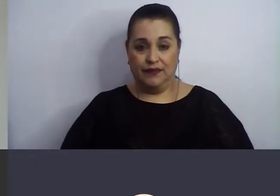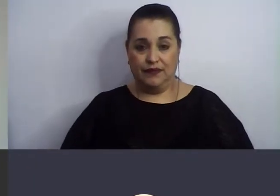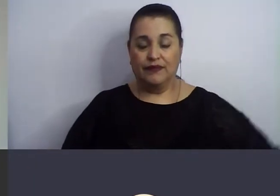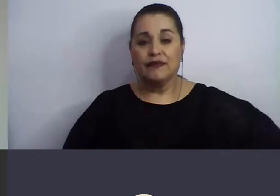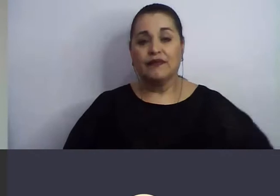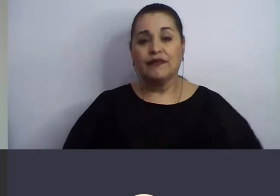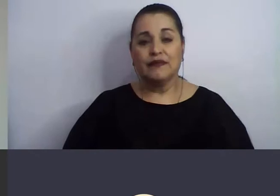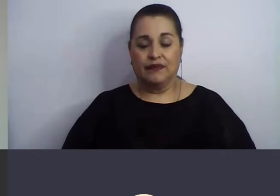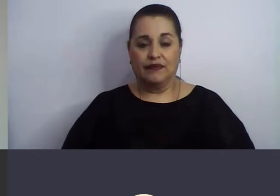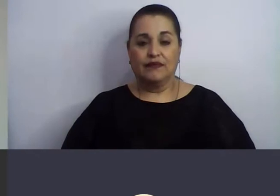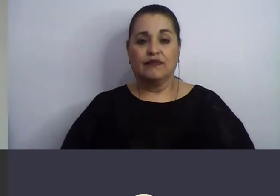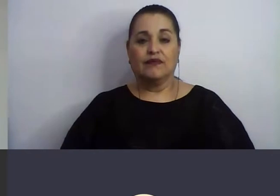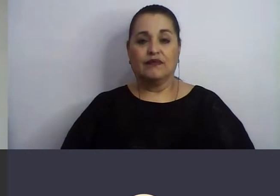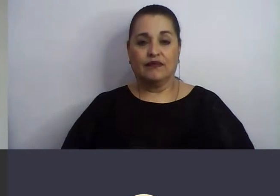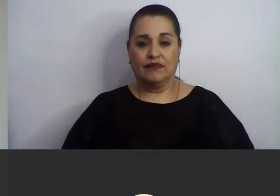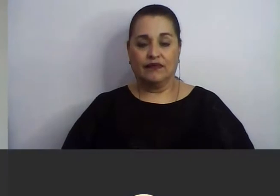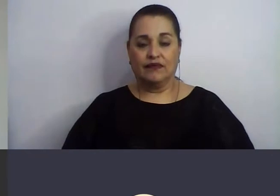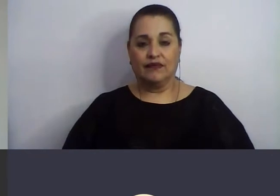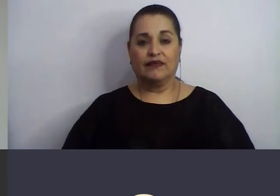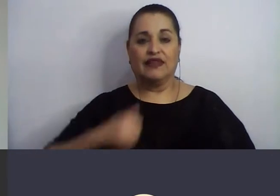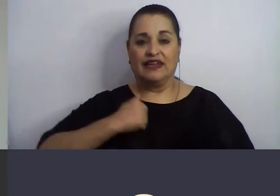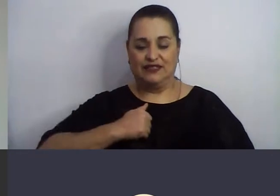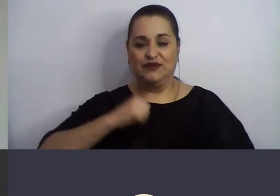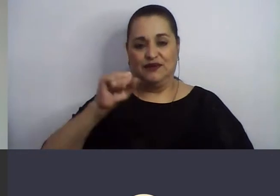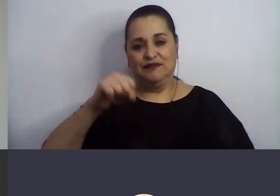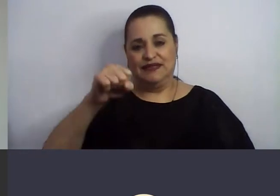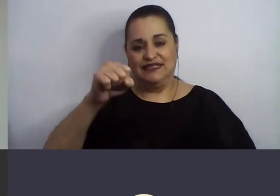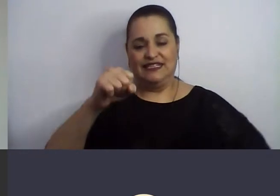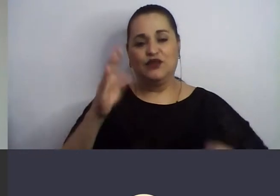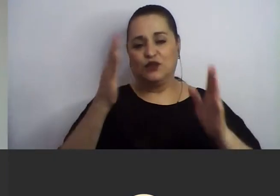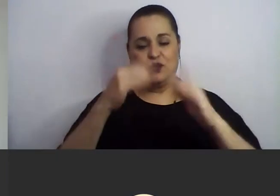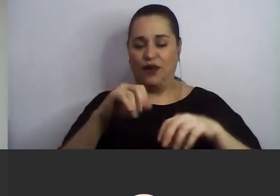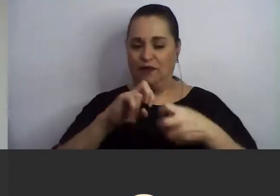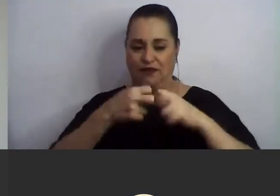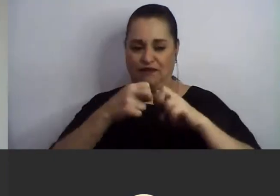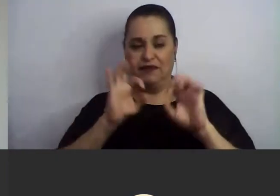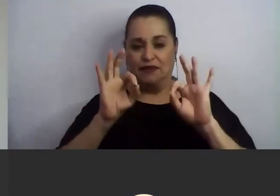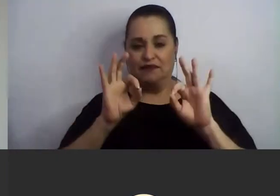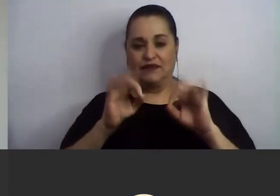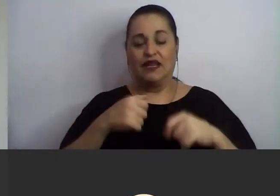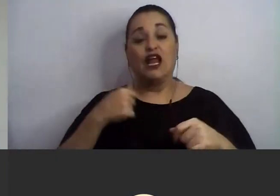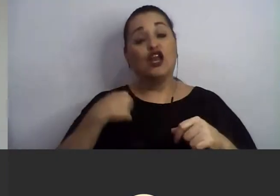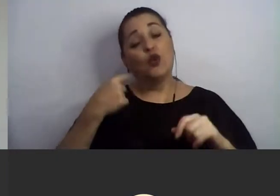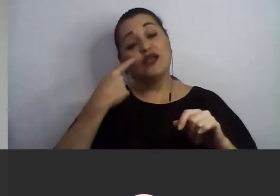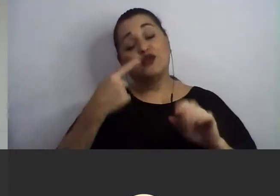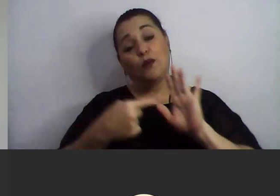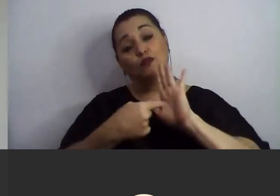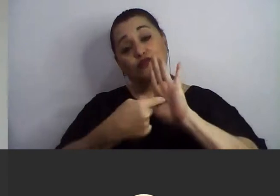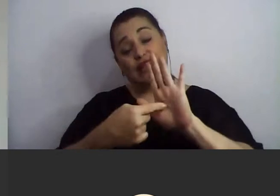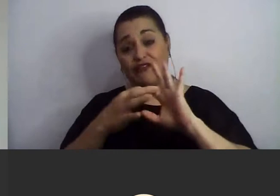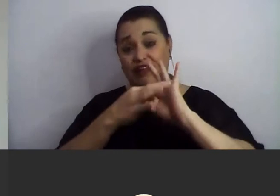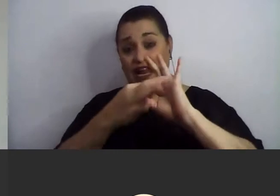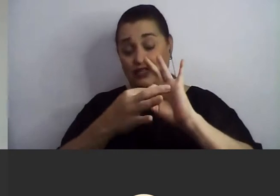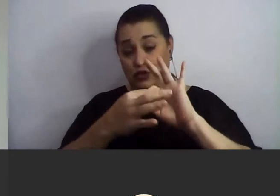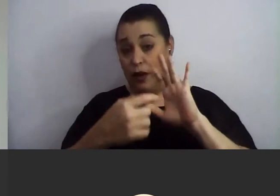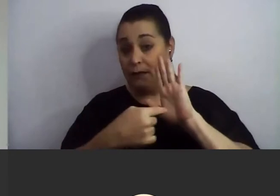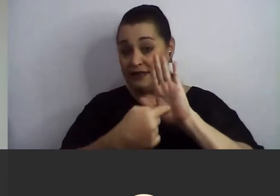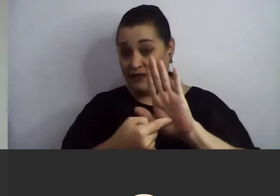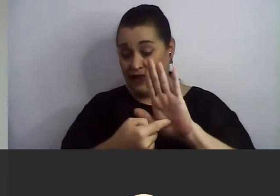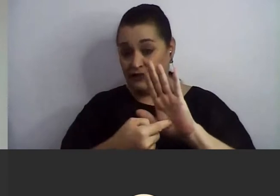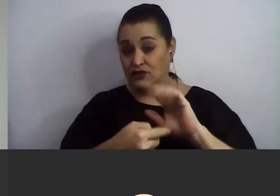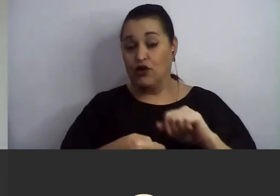gracias. Disculpen. No, cuidado. No, lo que apuntaba era que en relación con la presentación